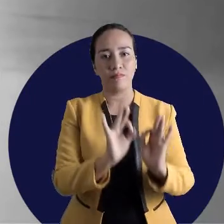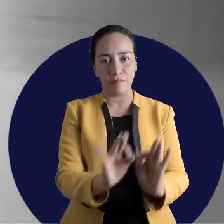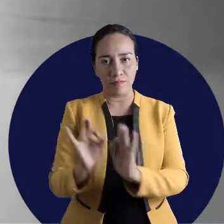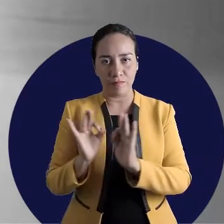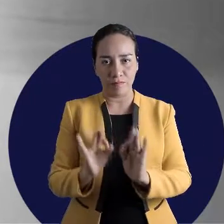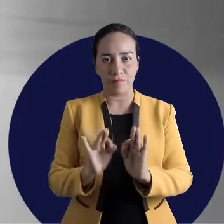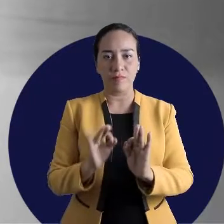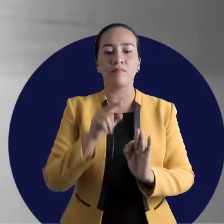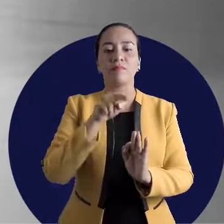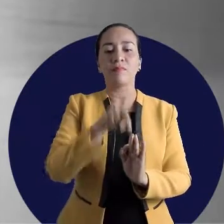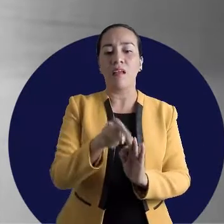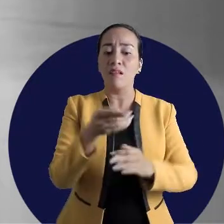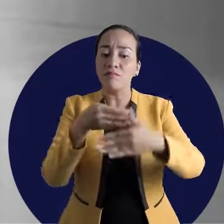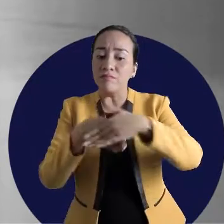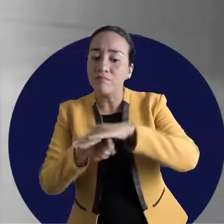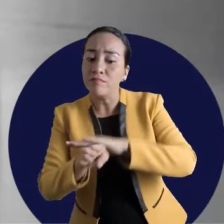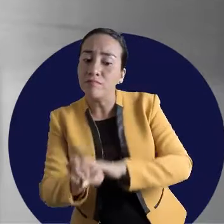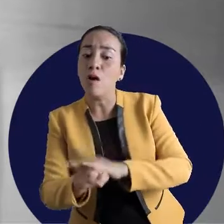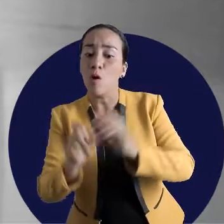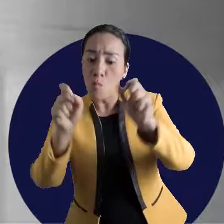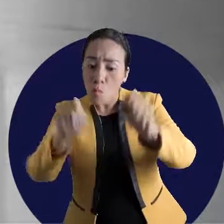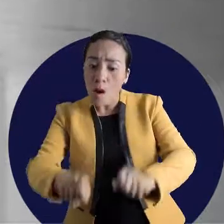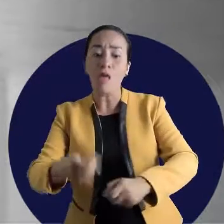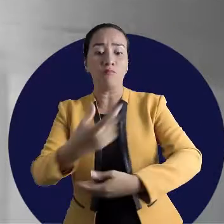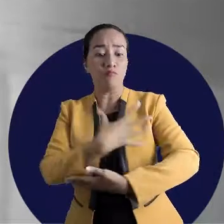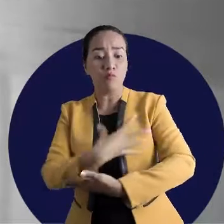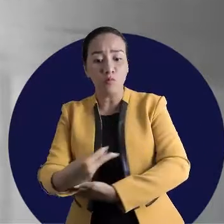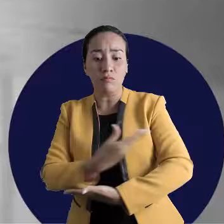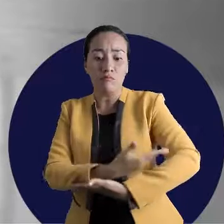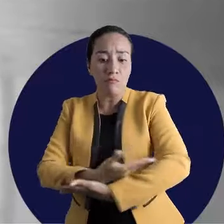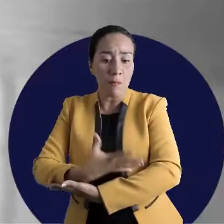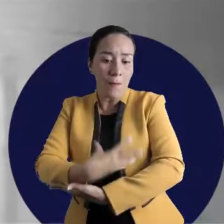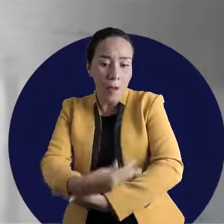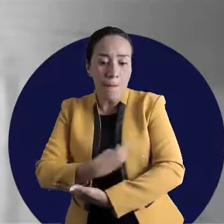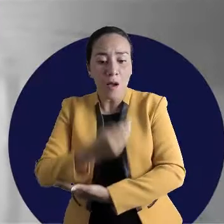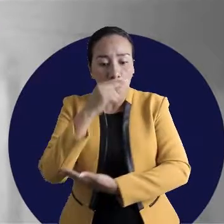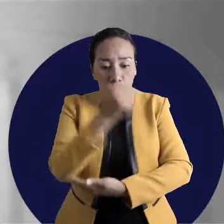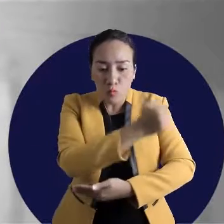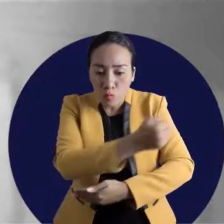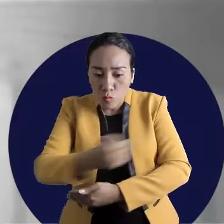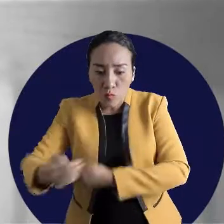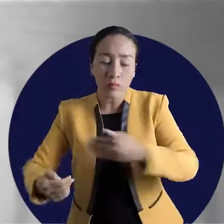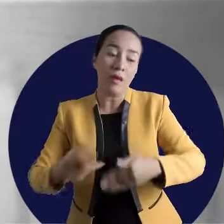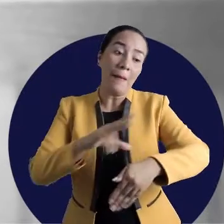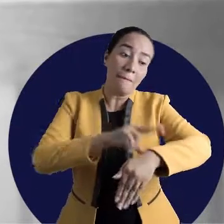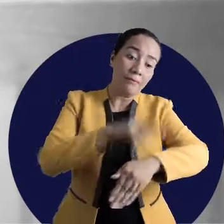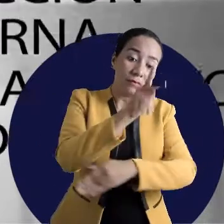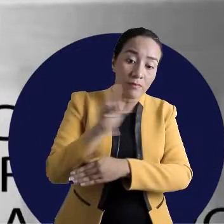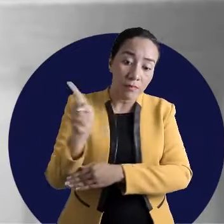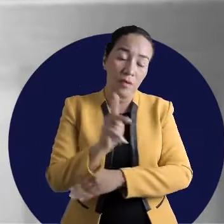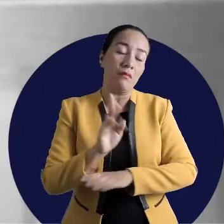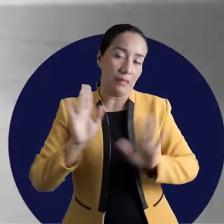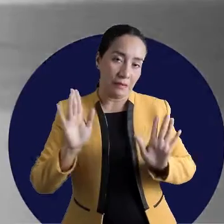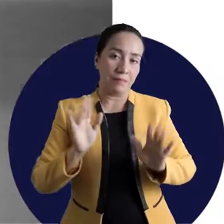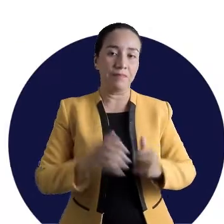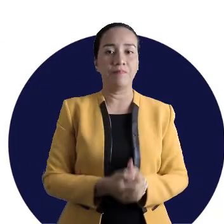Permitiendo el acceso sin restricción a la lactancia materna para los niños y niñas, salvo por restricción médica.